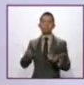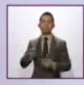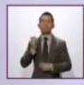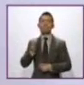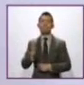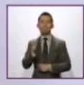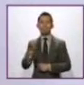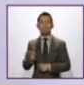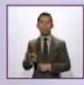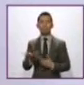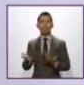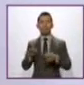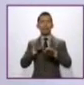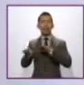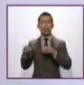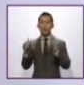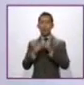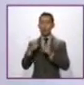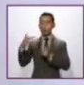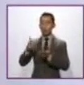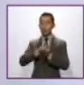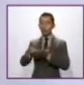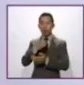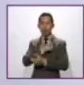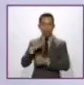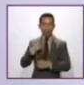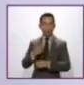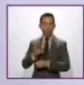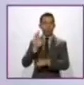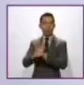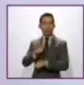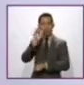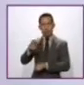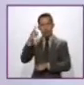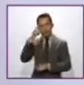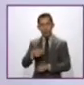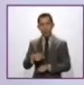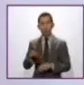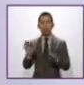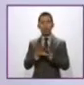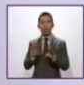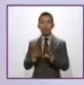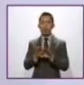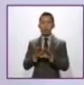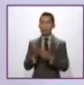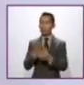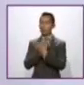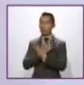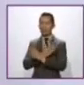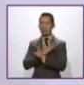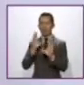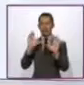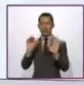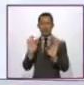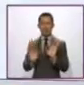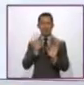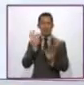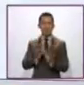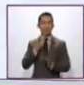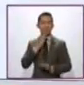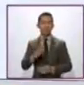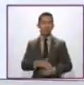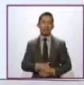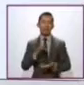trabajar con los derechos de la gente para poder brindarles una buena educación.